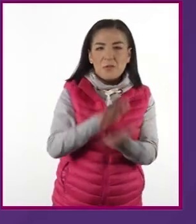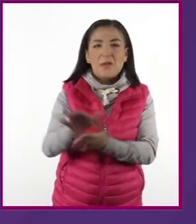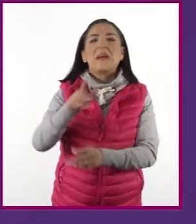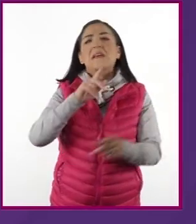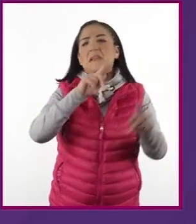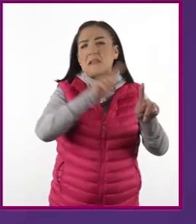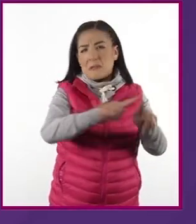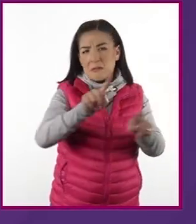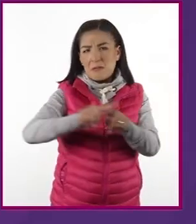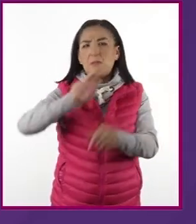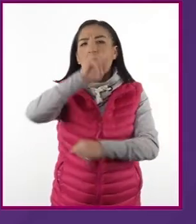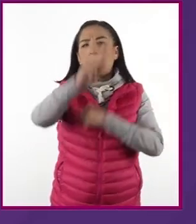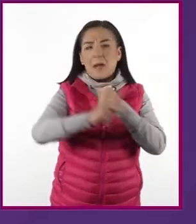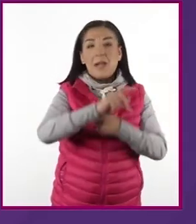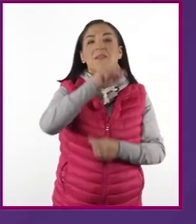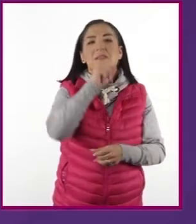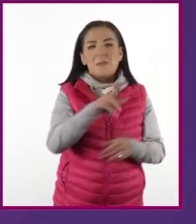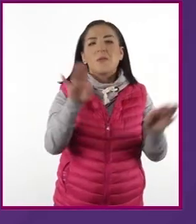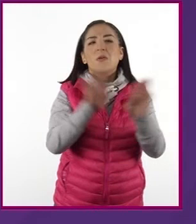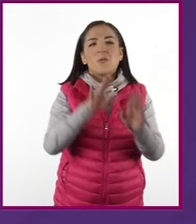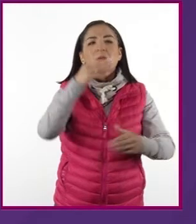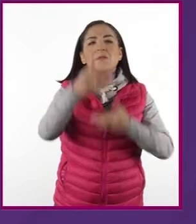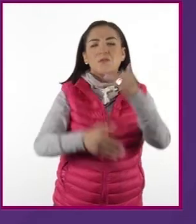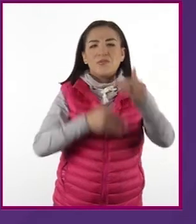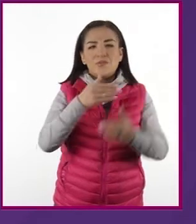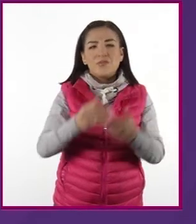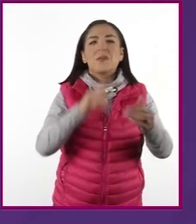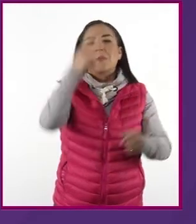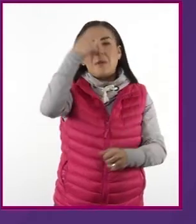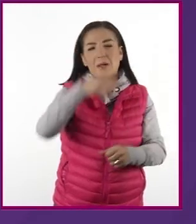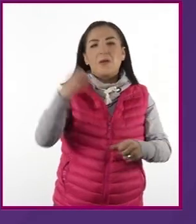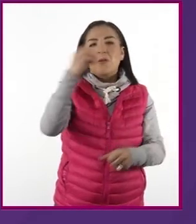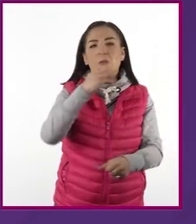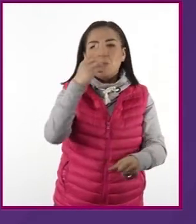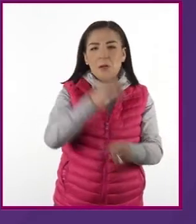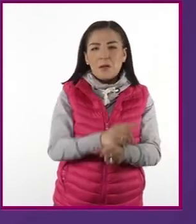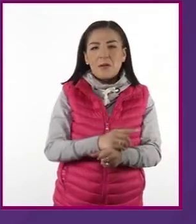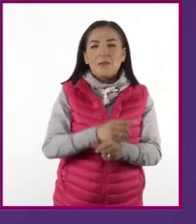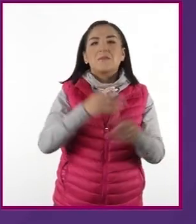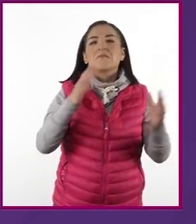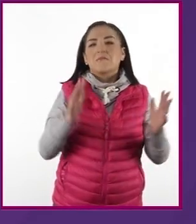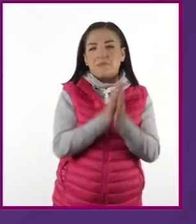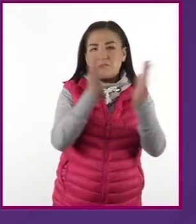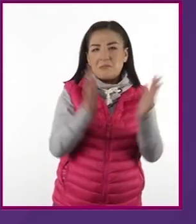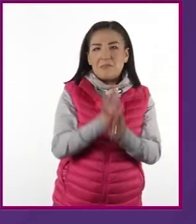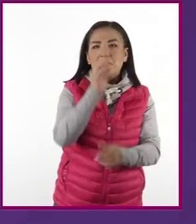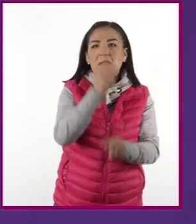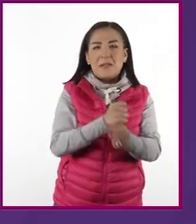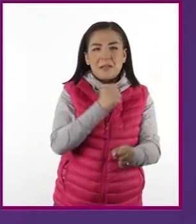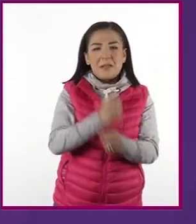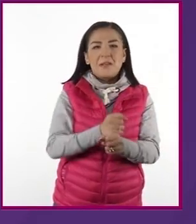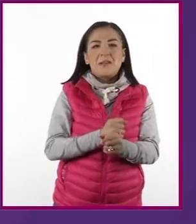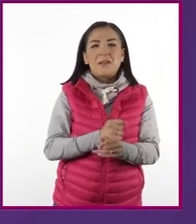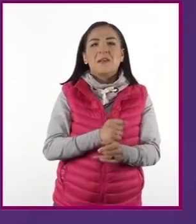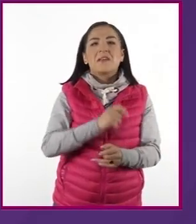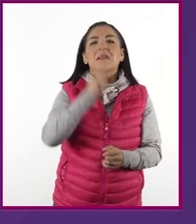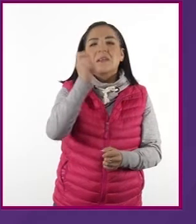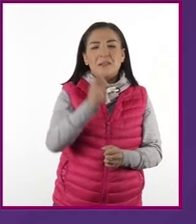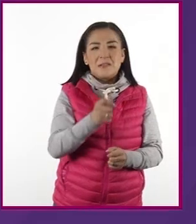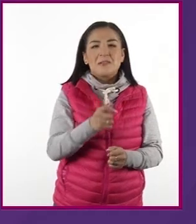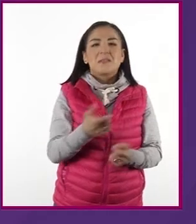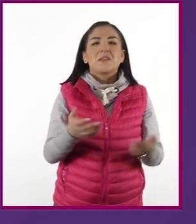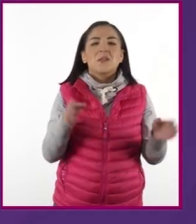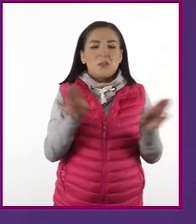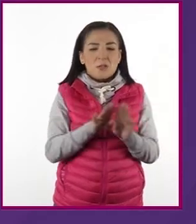proceso hemos tenido la oportunidad de participar, ha sido la calidad y la legibilidad de